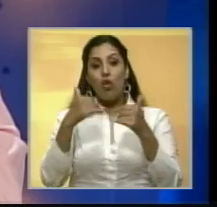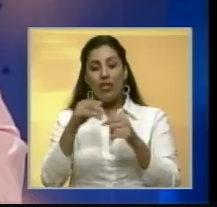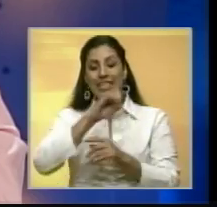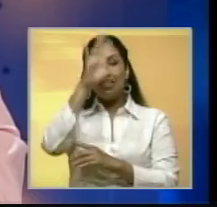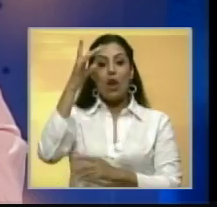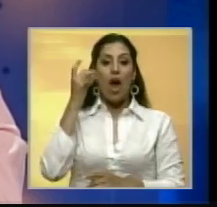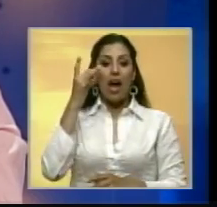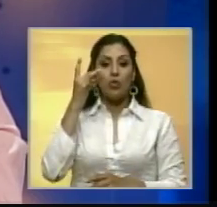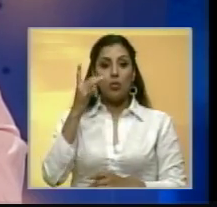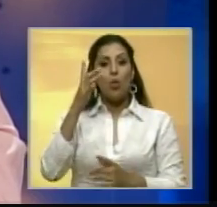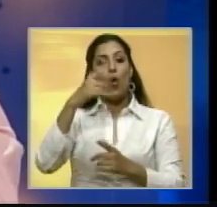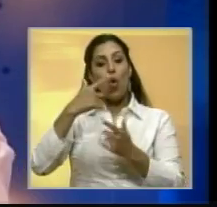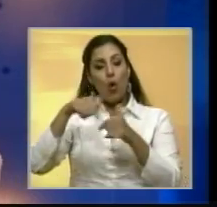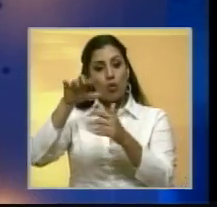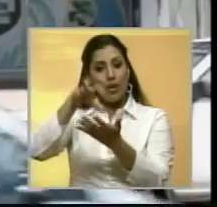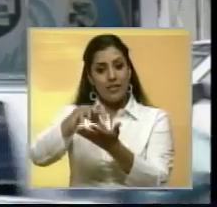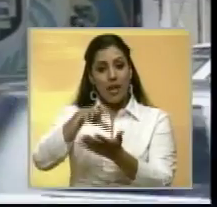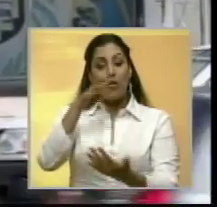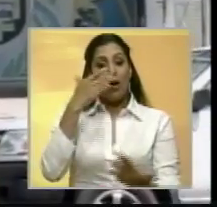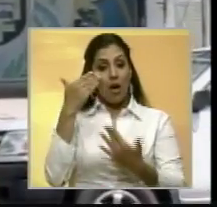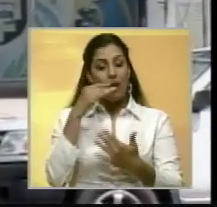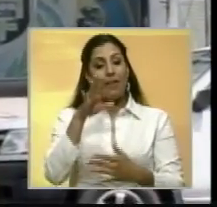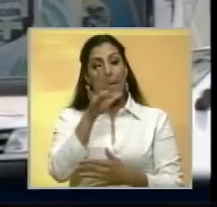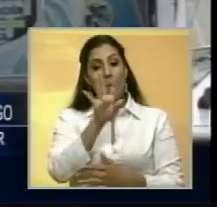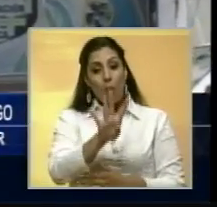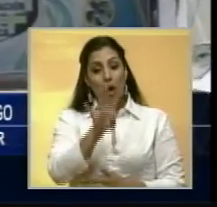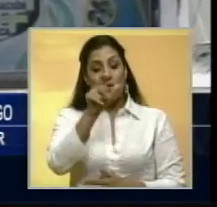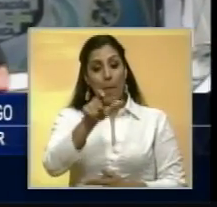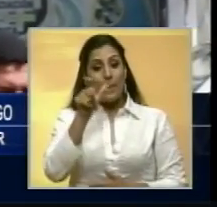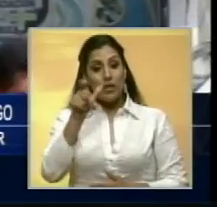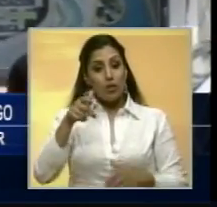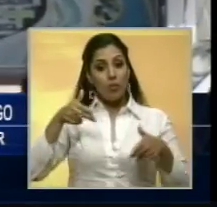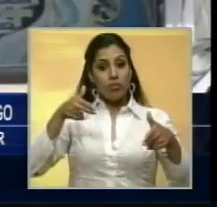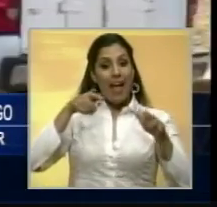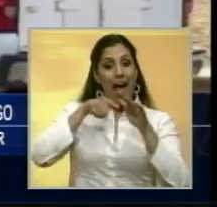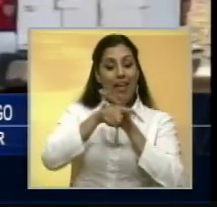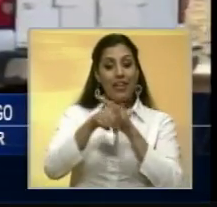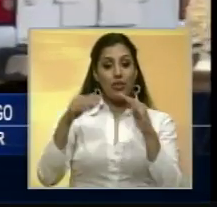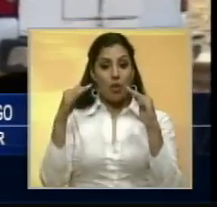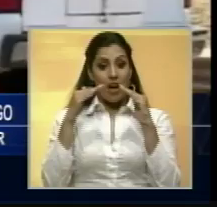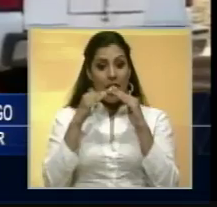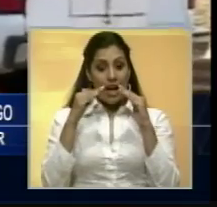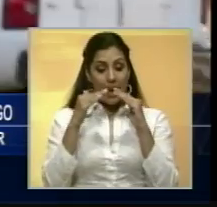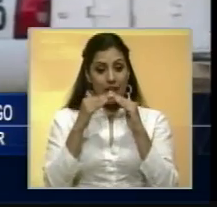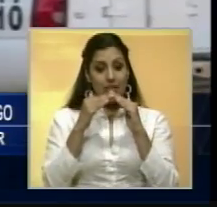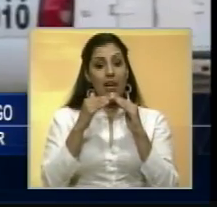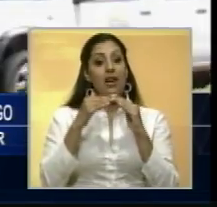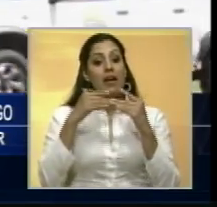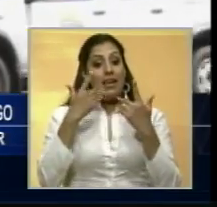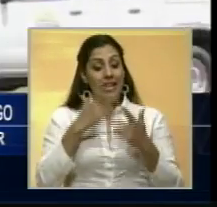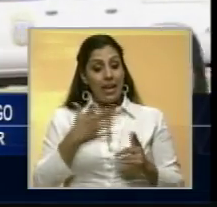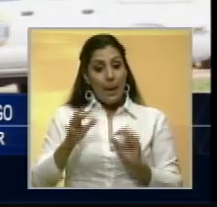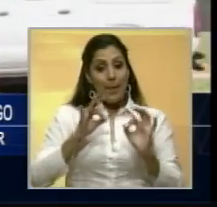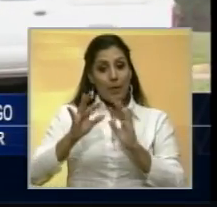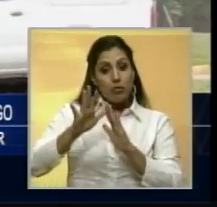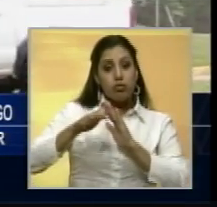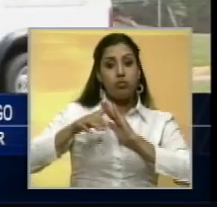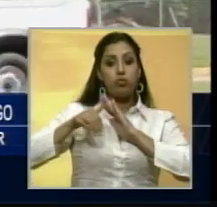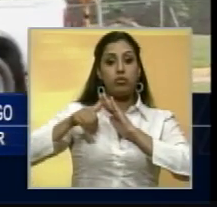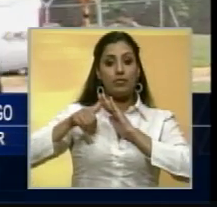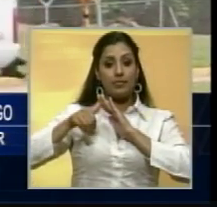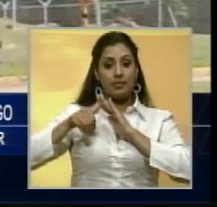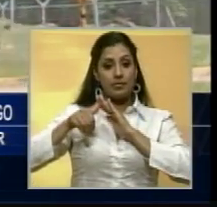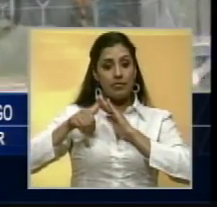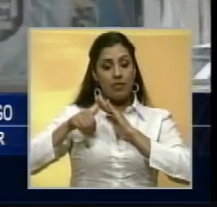Cielo Azul de Santa Elena de Guairén. El hecho ocurrió cuando 4 sujetos armados ingresaron a la residencia de las víctimas y quisieron despojarlos de